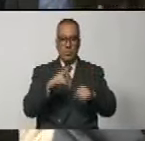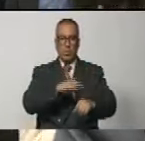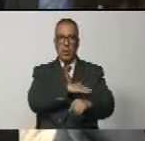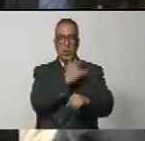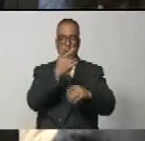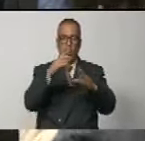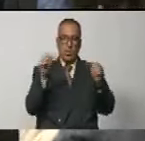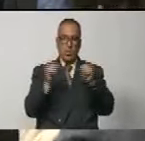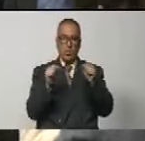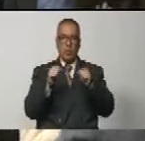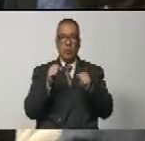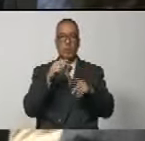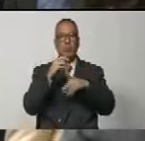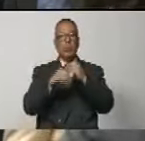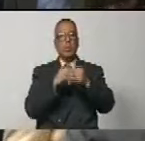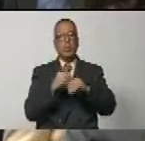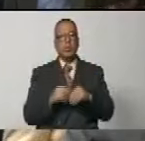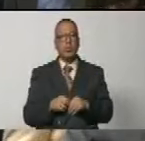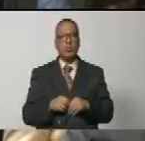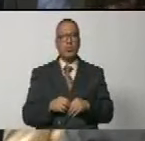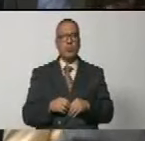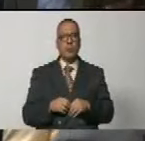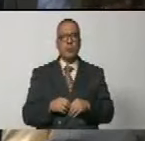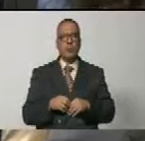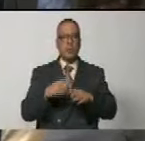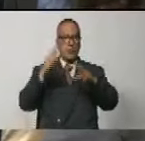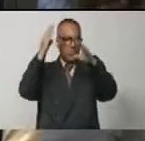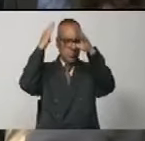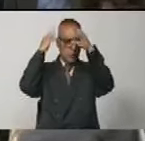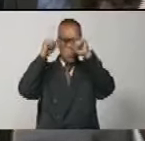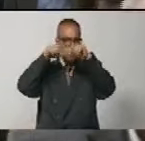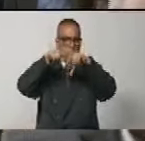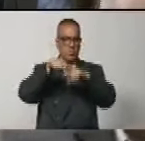también ha sido traductor en la embajada